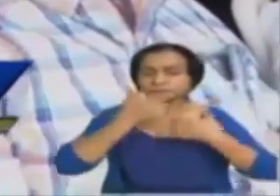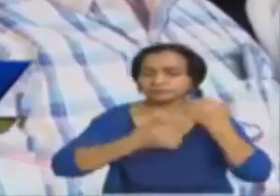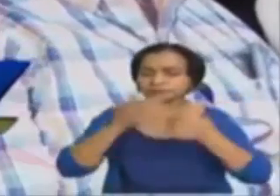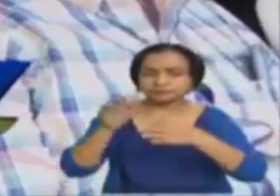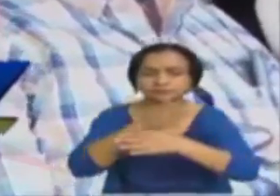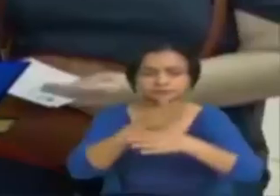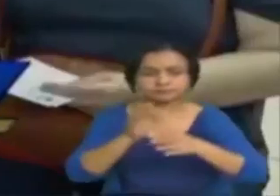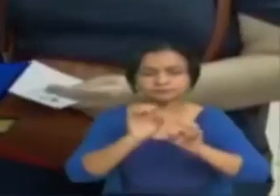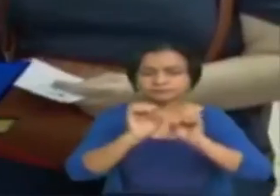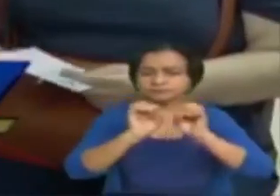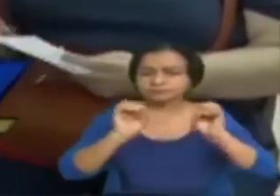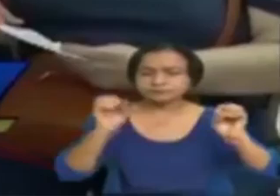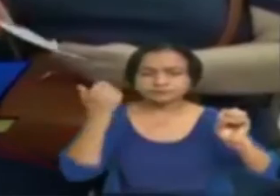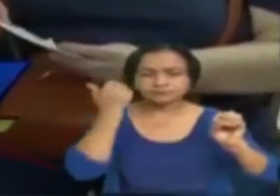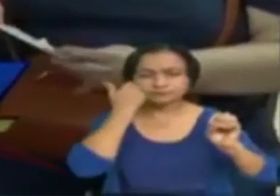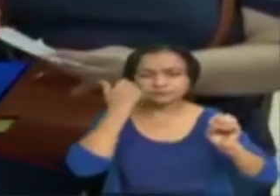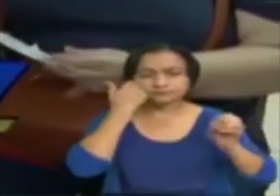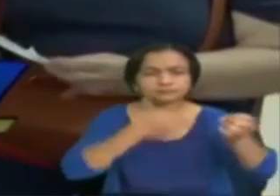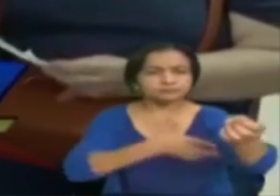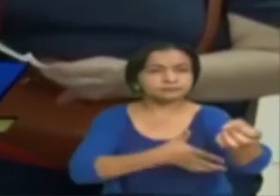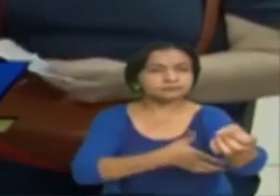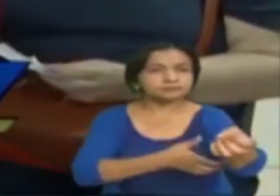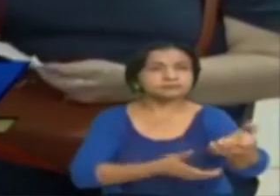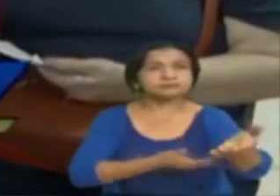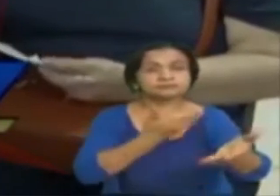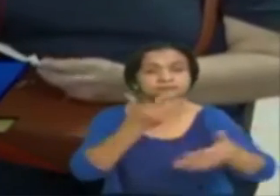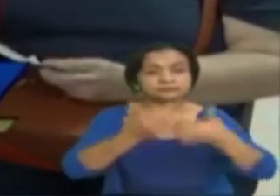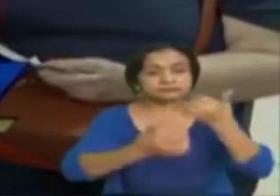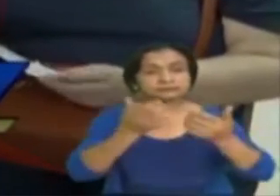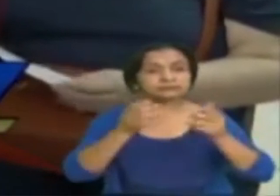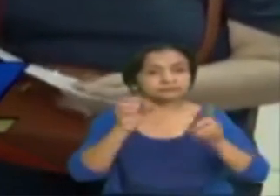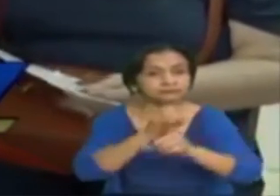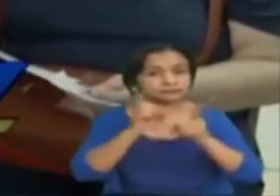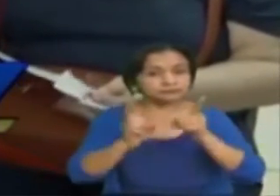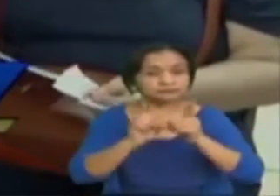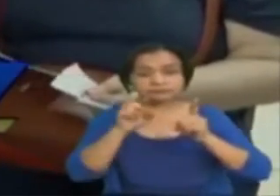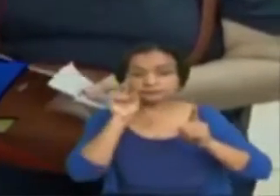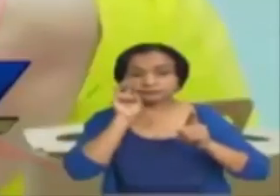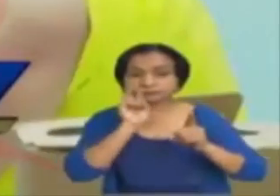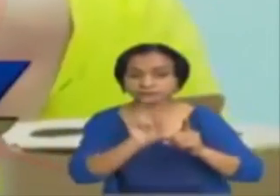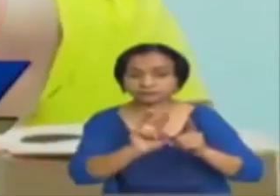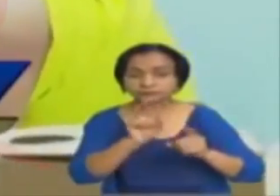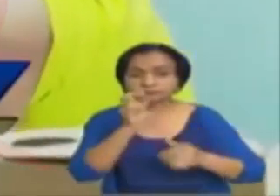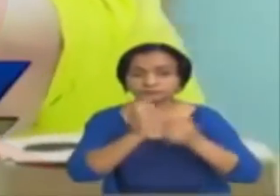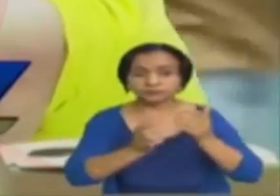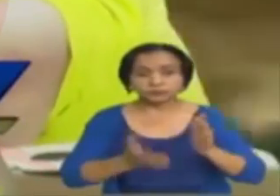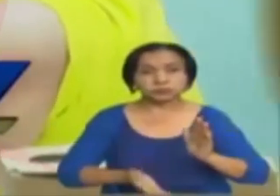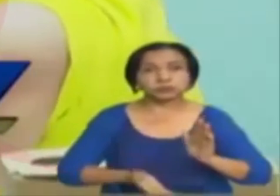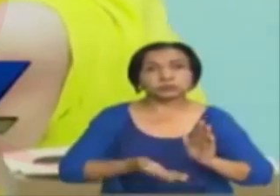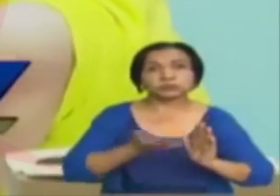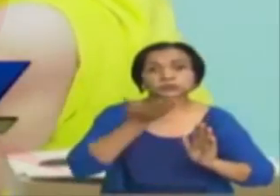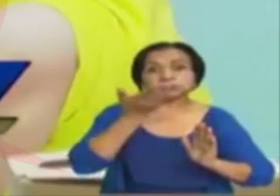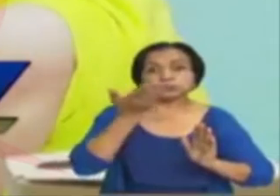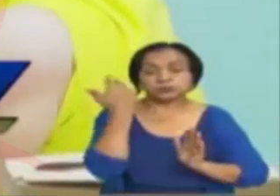333.700 dosis de AstraZeneca donada por España a través de COVAX y miles de más dosis que aún no están